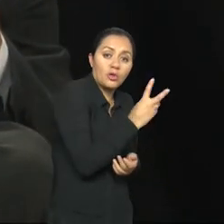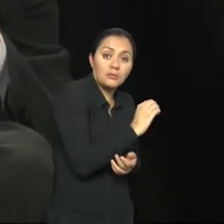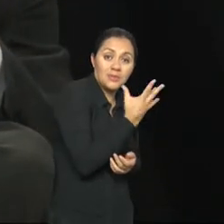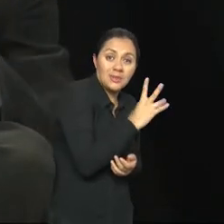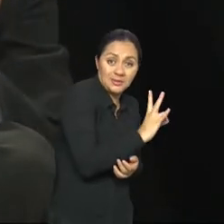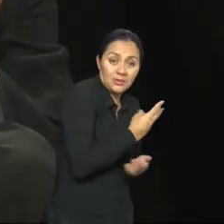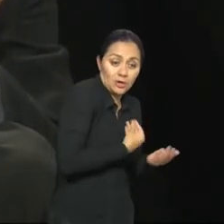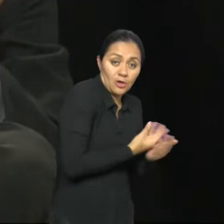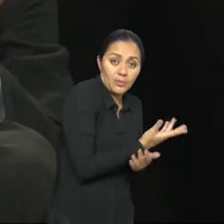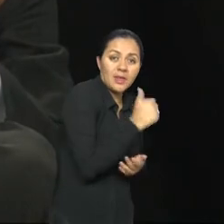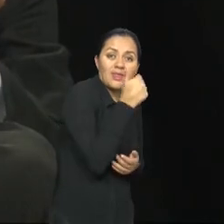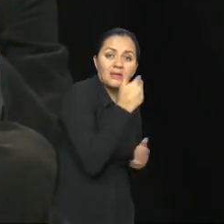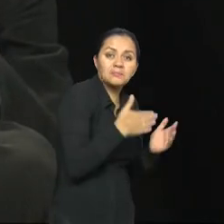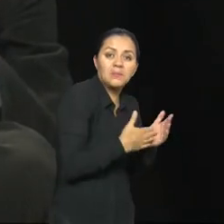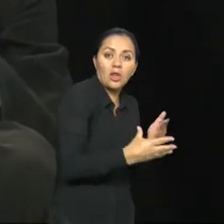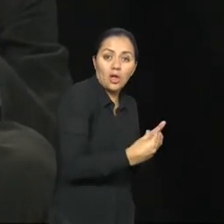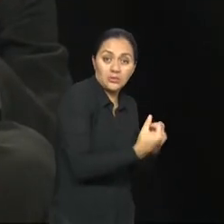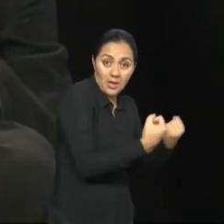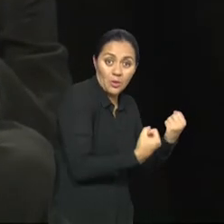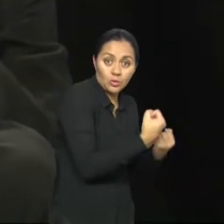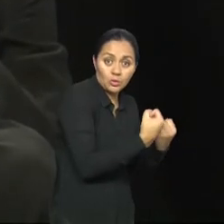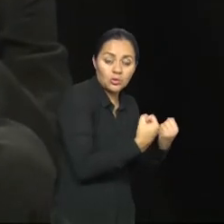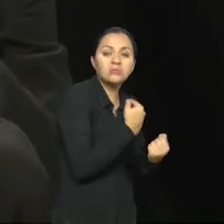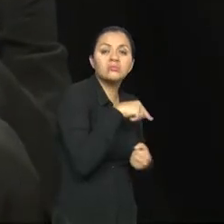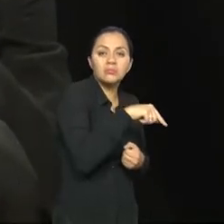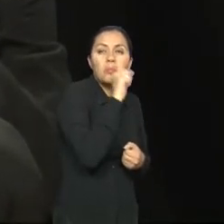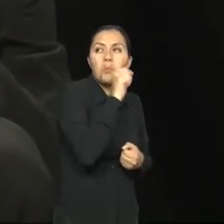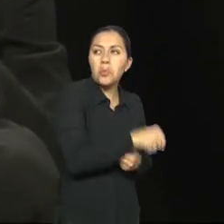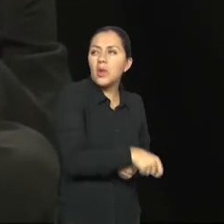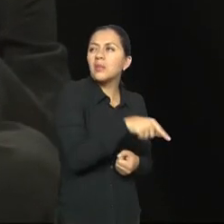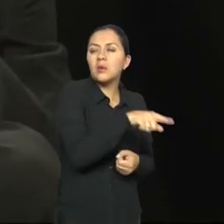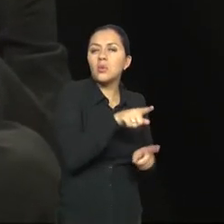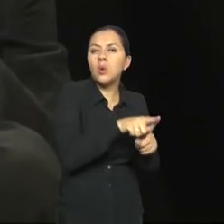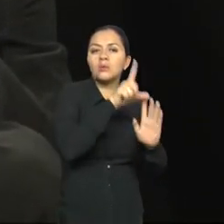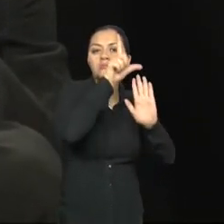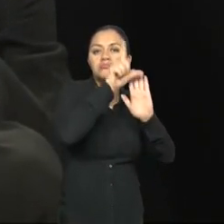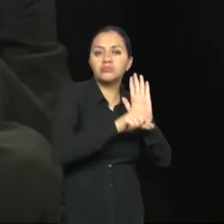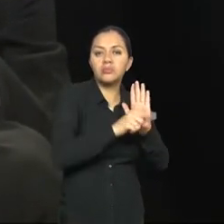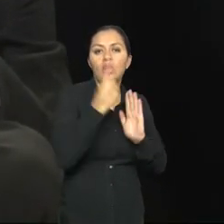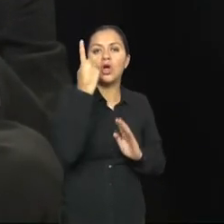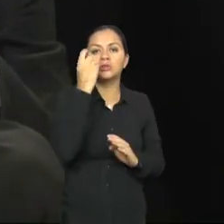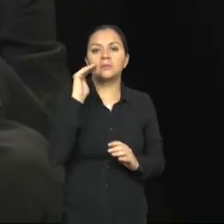que cuesta $10,000, este vehículo podrá tener una rebaja de